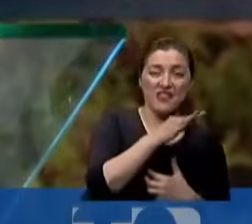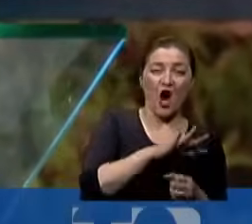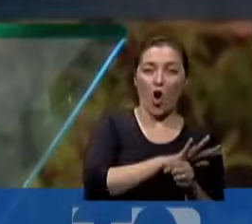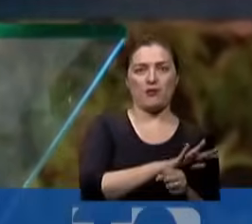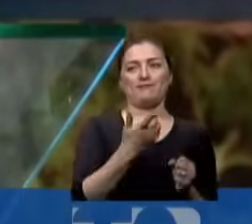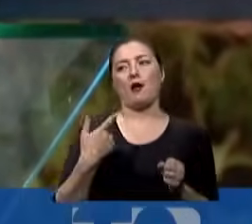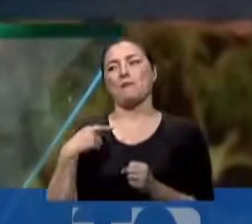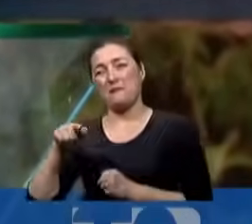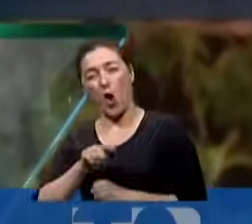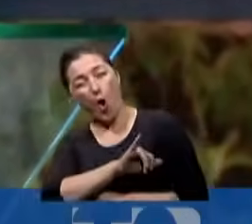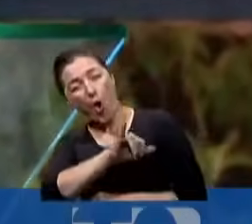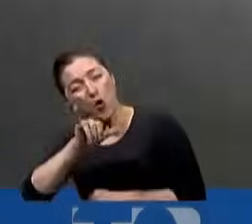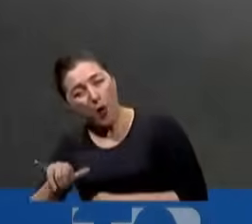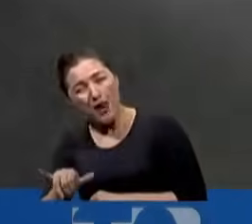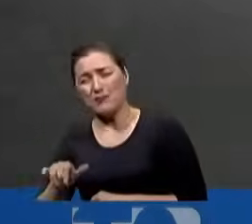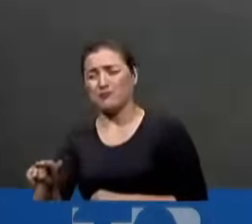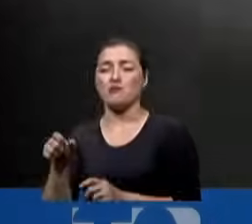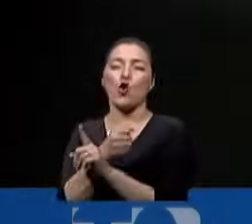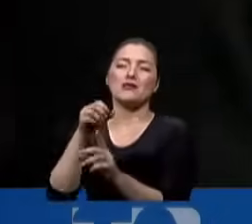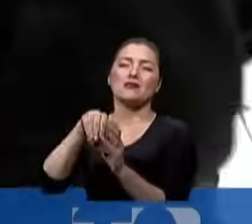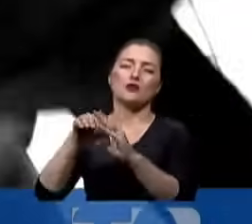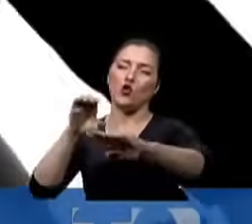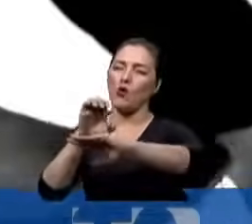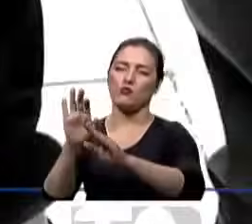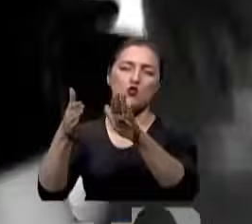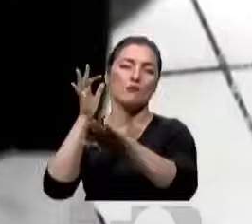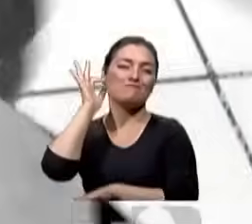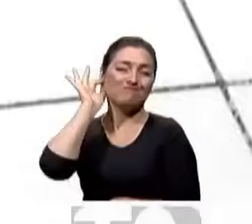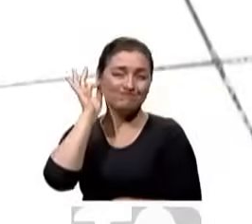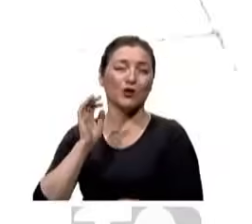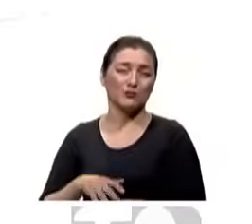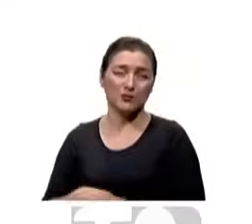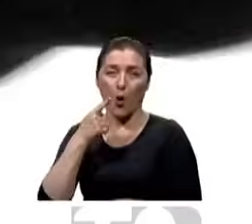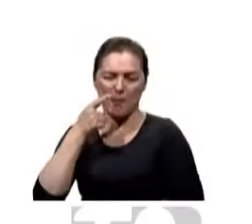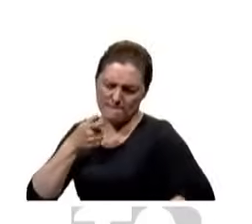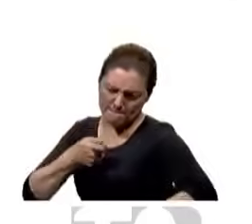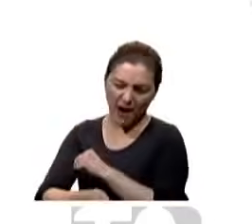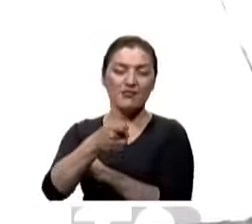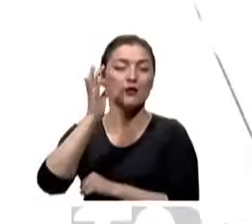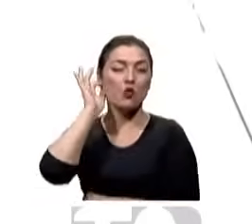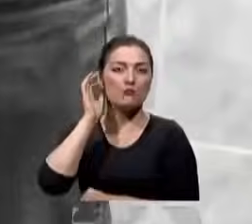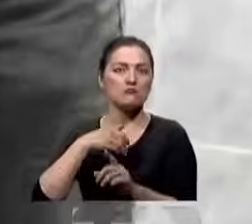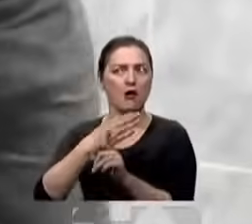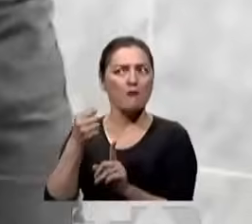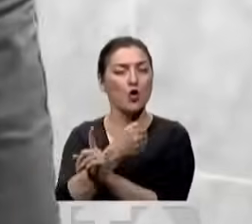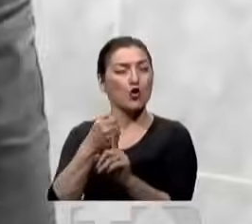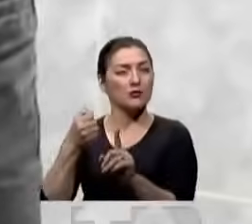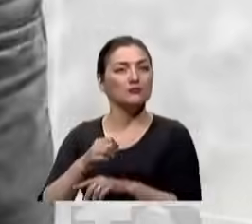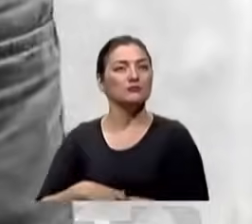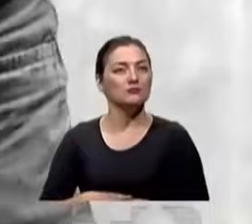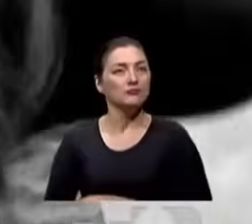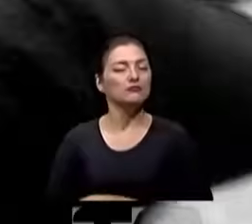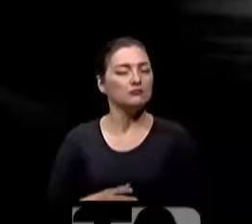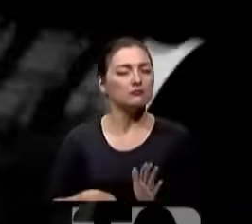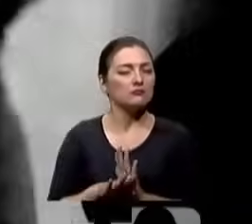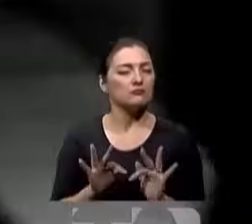en el Ecuador, que nos está matando. Los femicidios son la manifestación más violenta contra las mujeres en Ecuador. De ahí la importancia